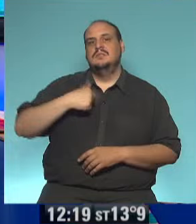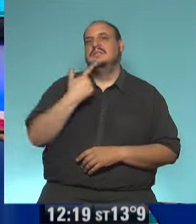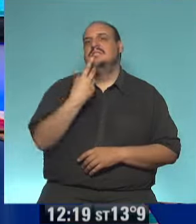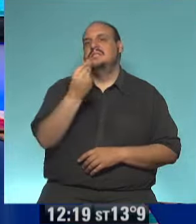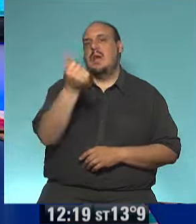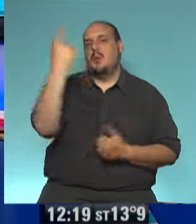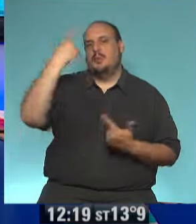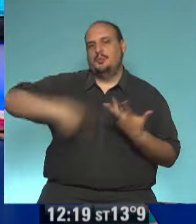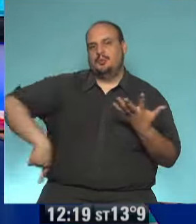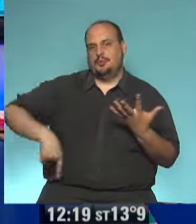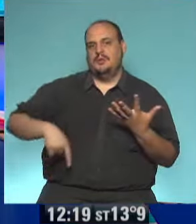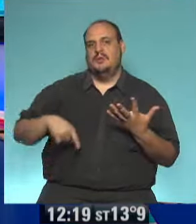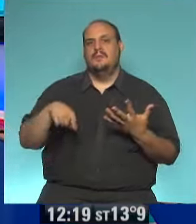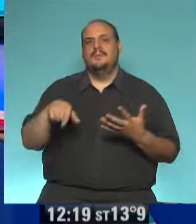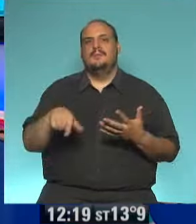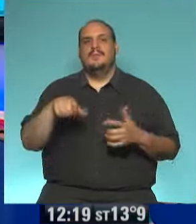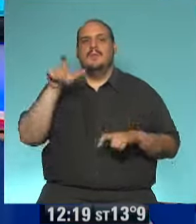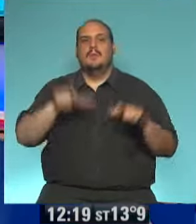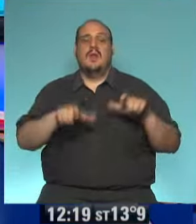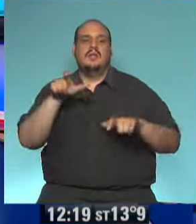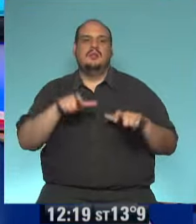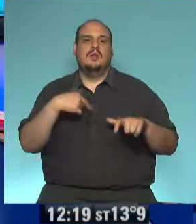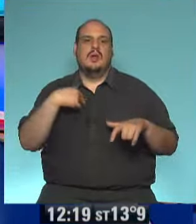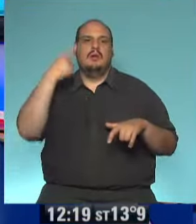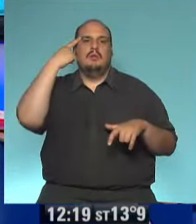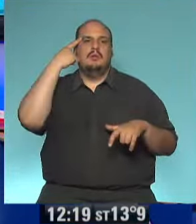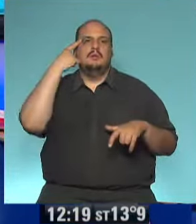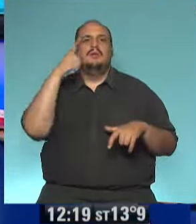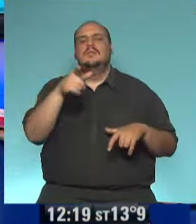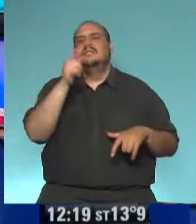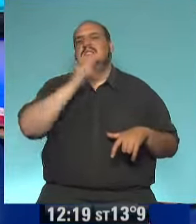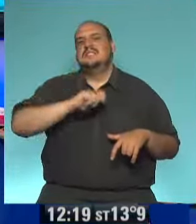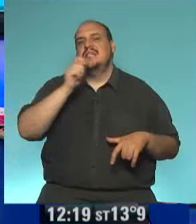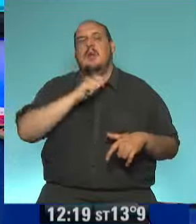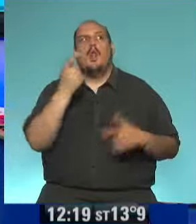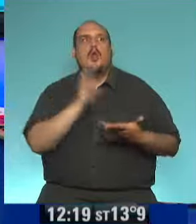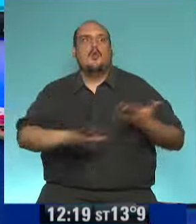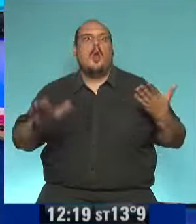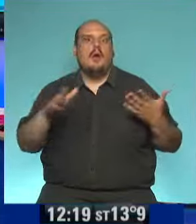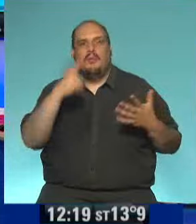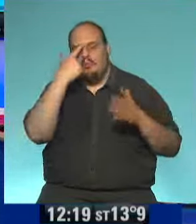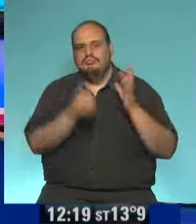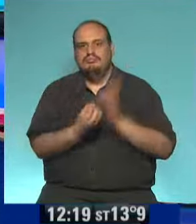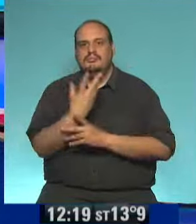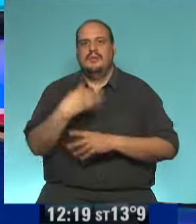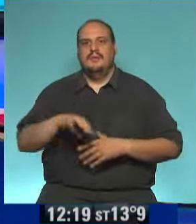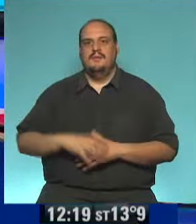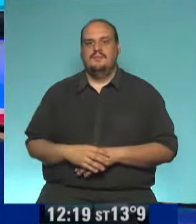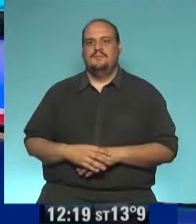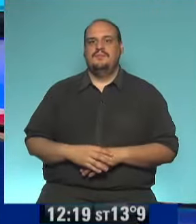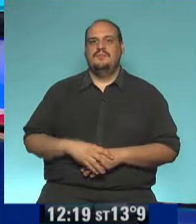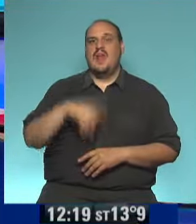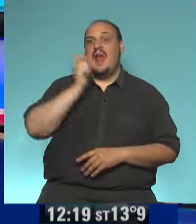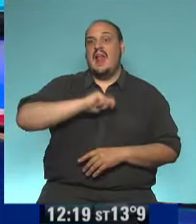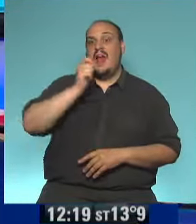ahí es para atraer. Claro. Por ahí hay alguna mente brillante que le dice, tenés que hacer gustos más novedosos. La primera heladería con 250